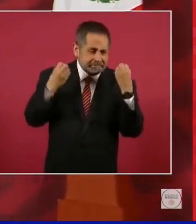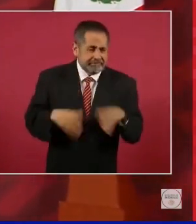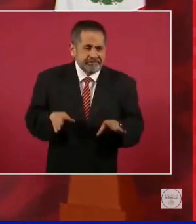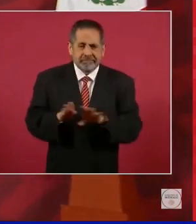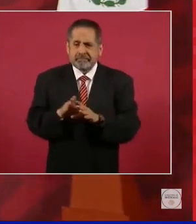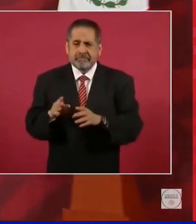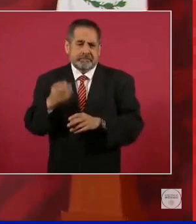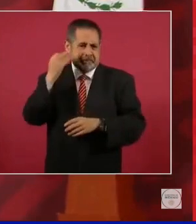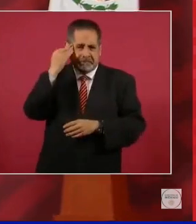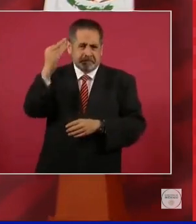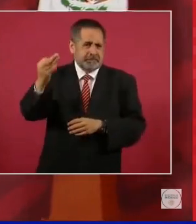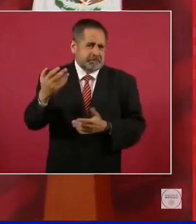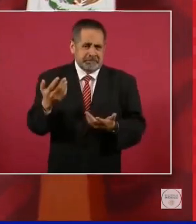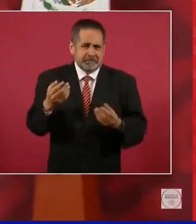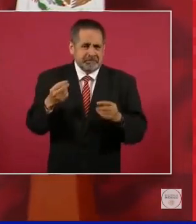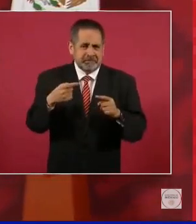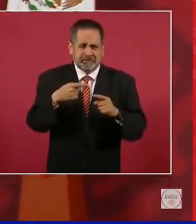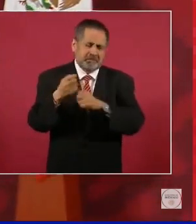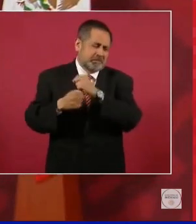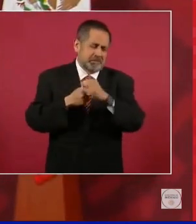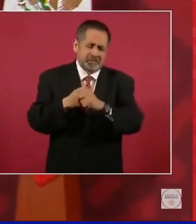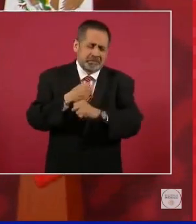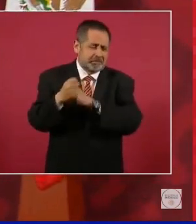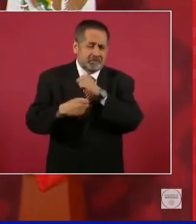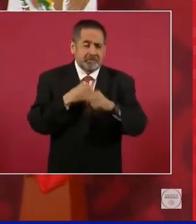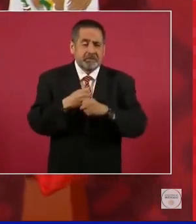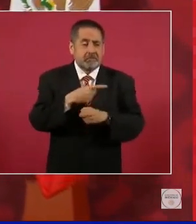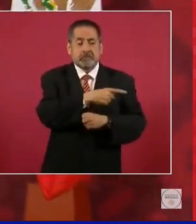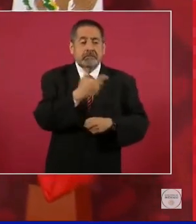durante mucho tiempo.